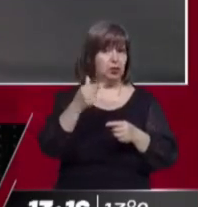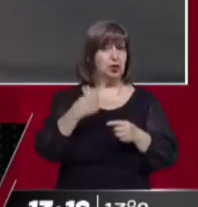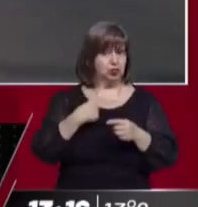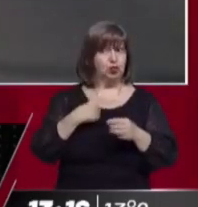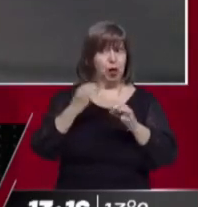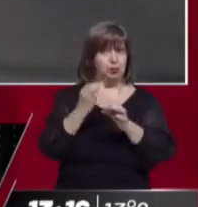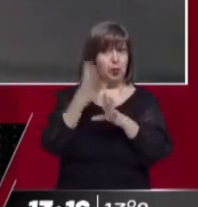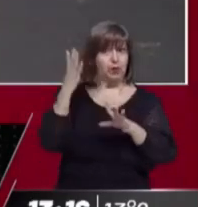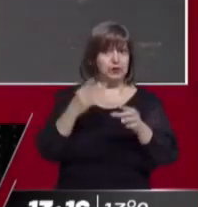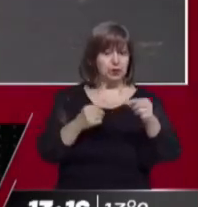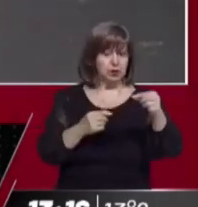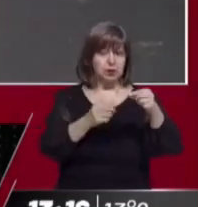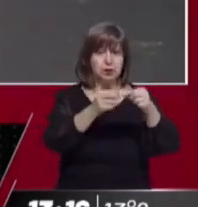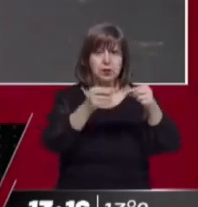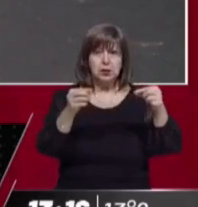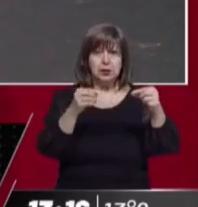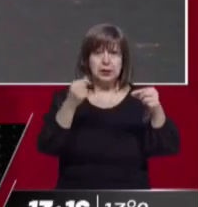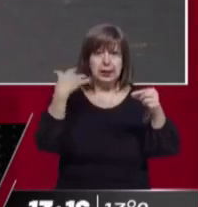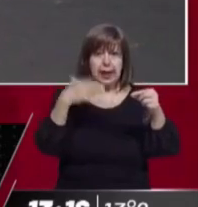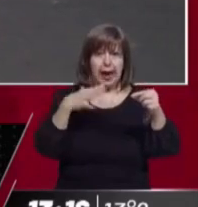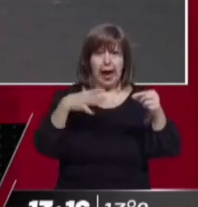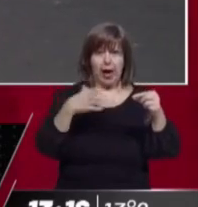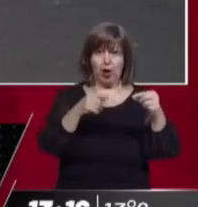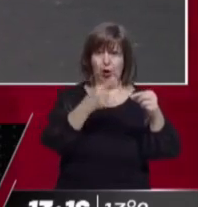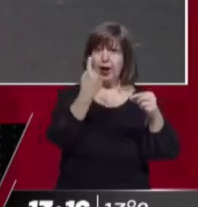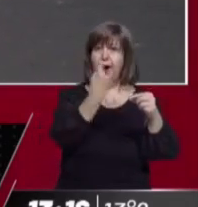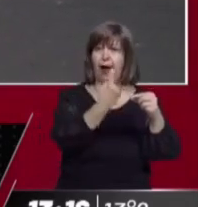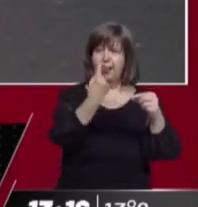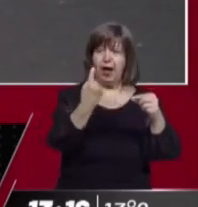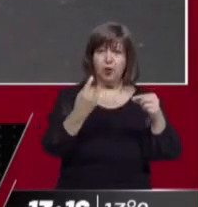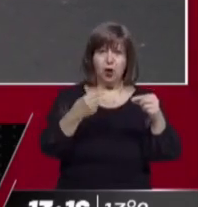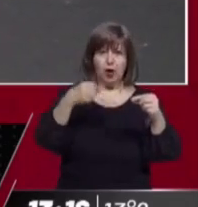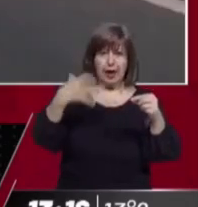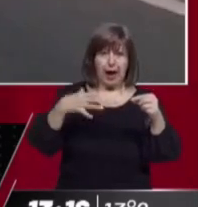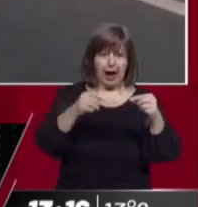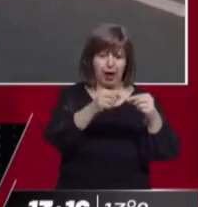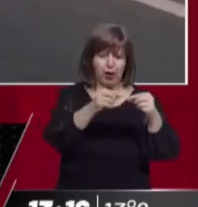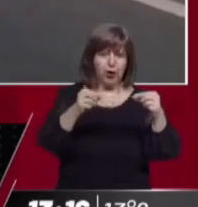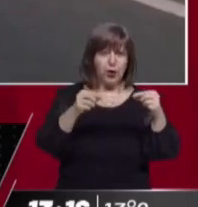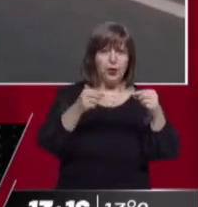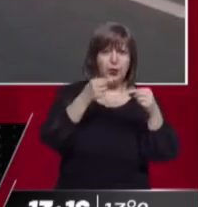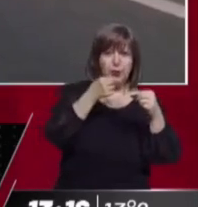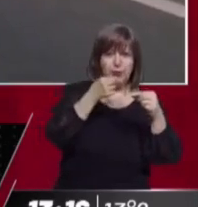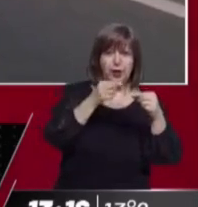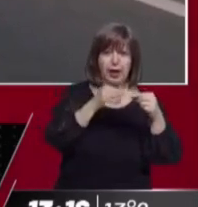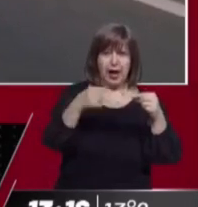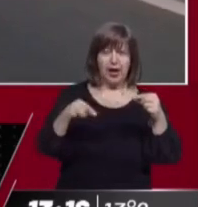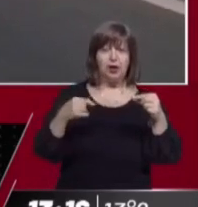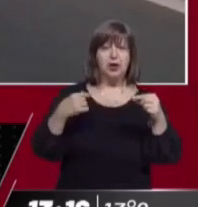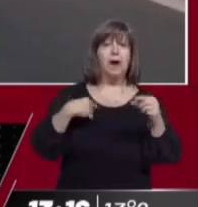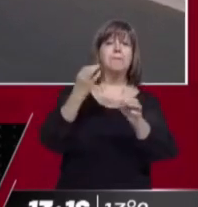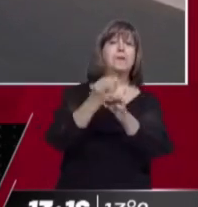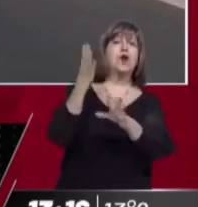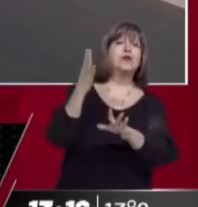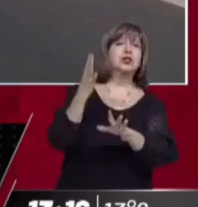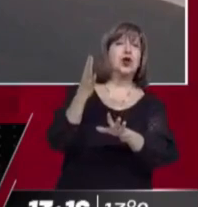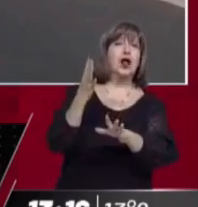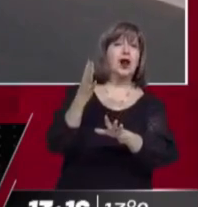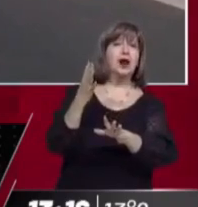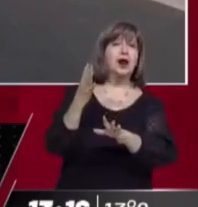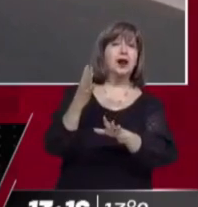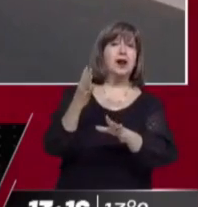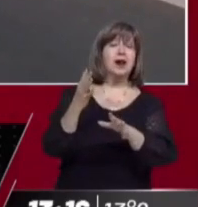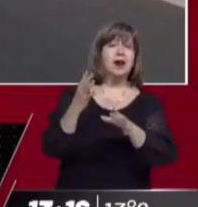equipo profesional Y verdaderamente sale bastante caro No no es un al metro de esos que uno tiene un un un este un